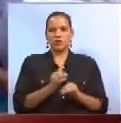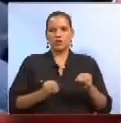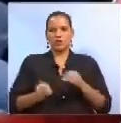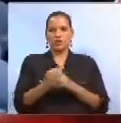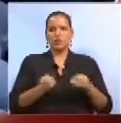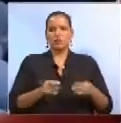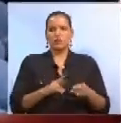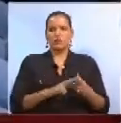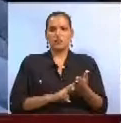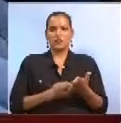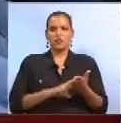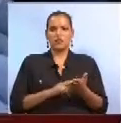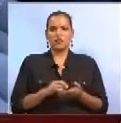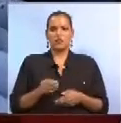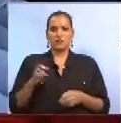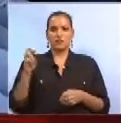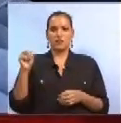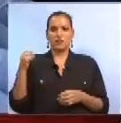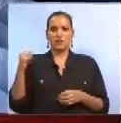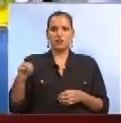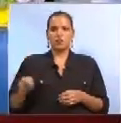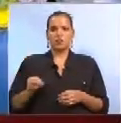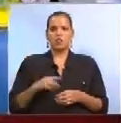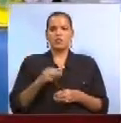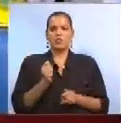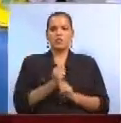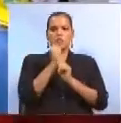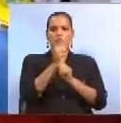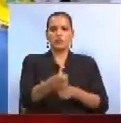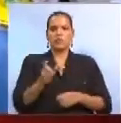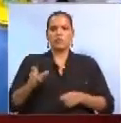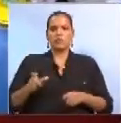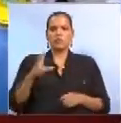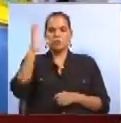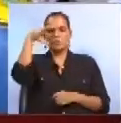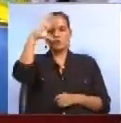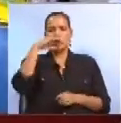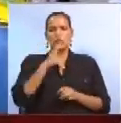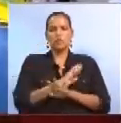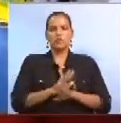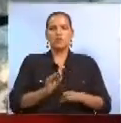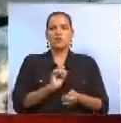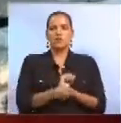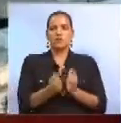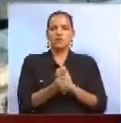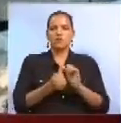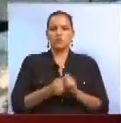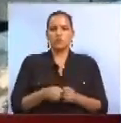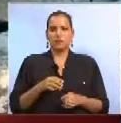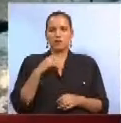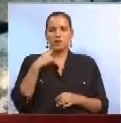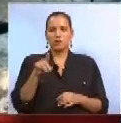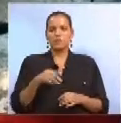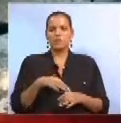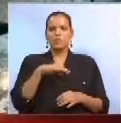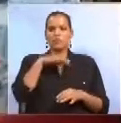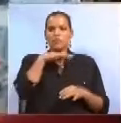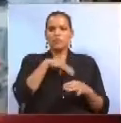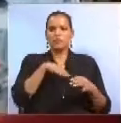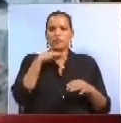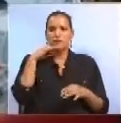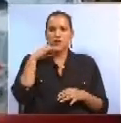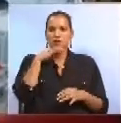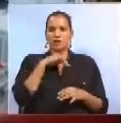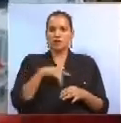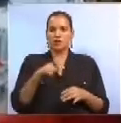se reunieron en el cantón de Muisne con los pescadores para buscar una solución a las afectaciones que hubo frente a la presencia de una película